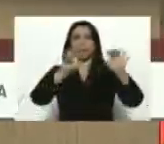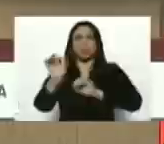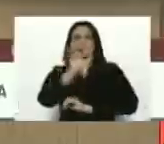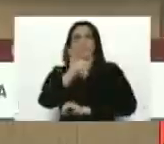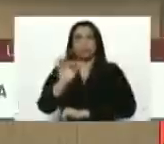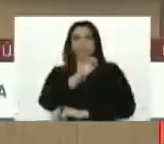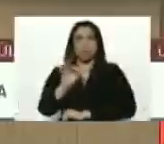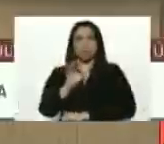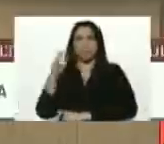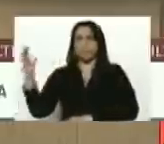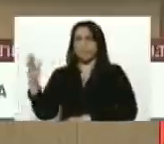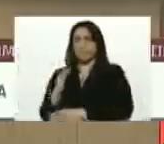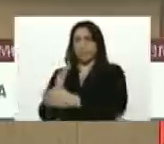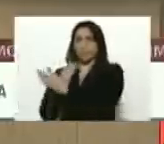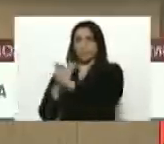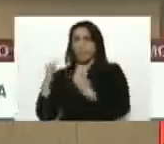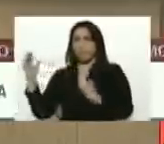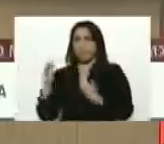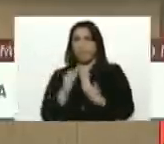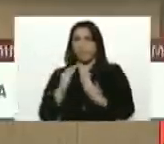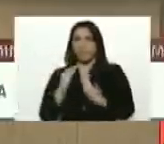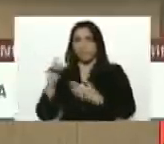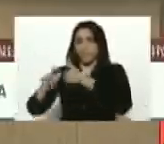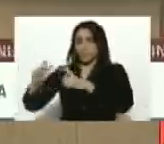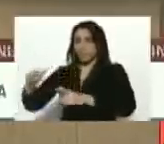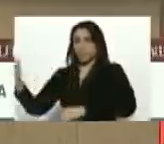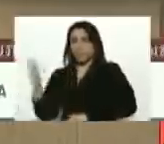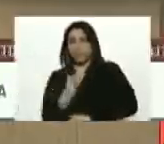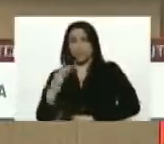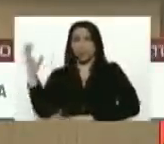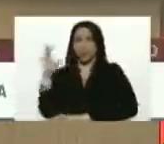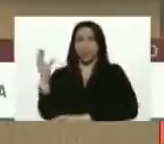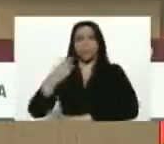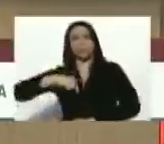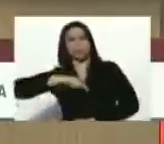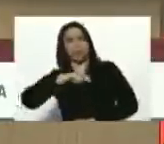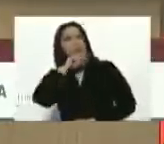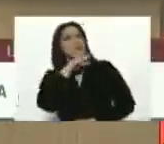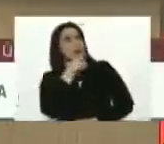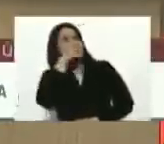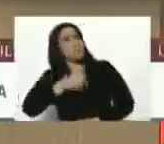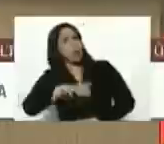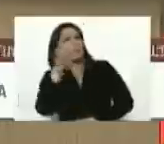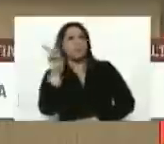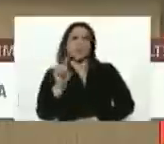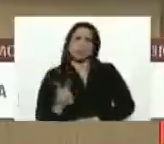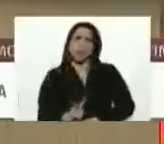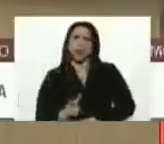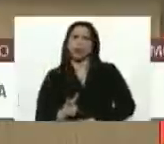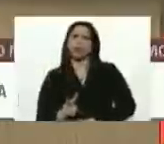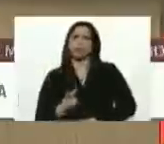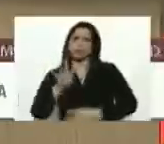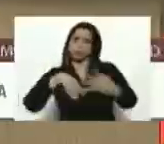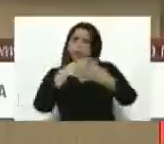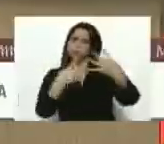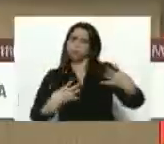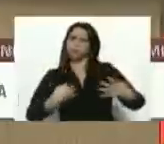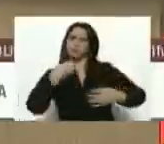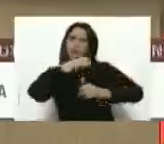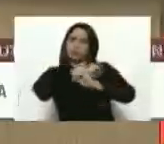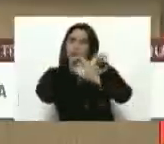son casos importados. Así que le hemos hablado al pueblo venezolano con absoluta